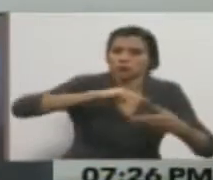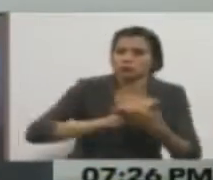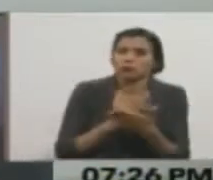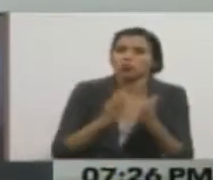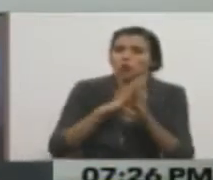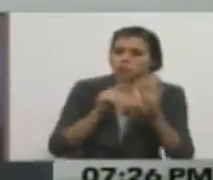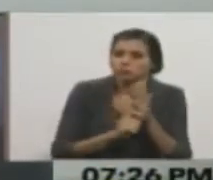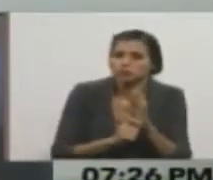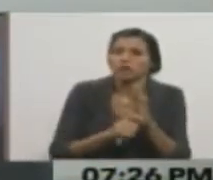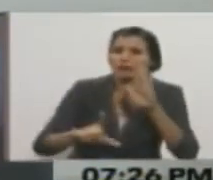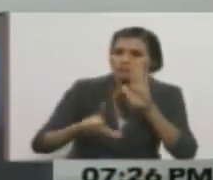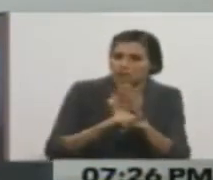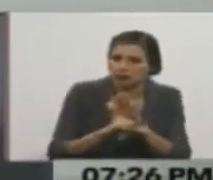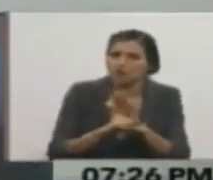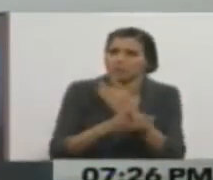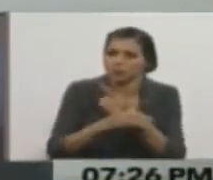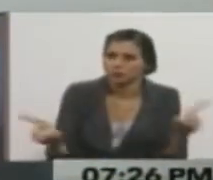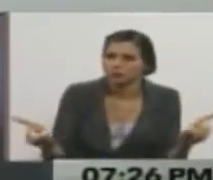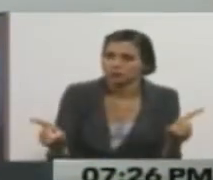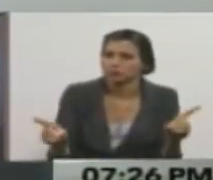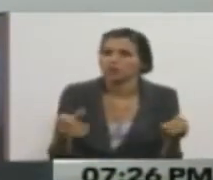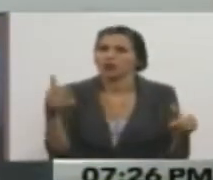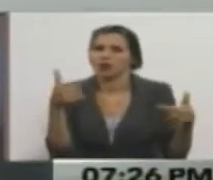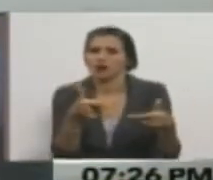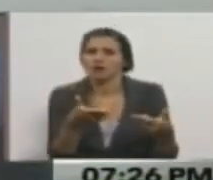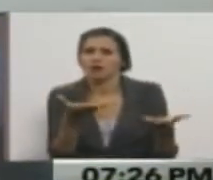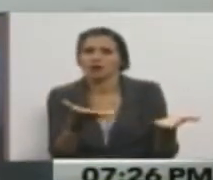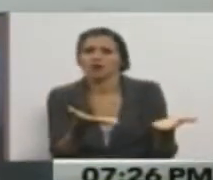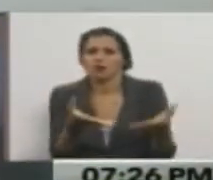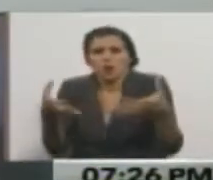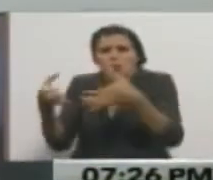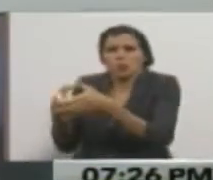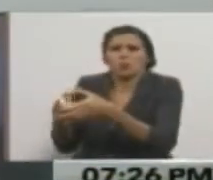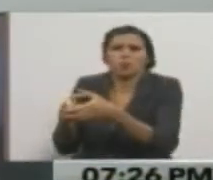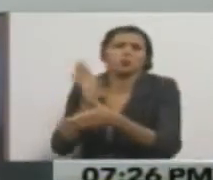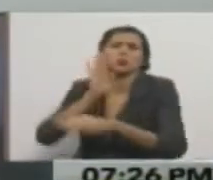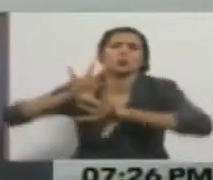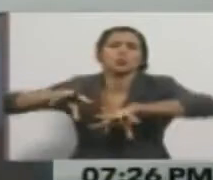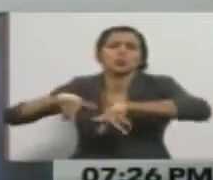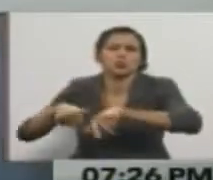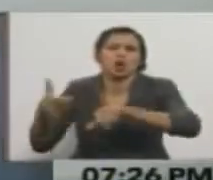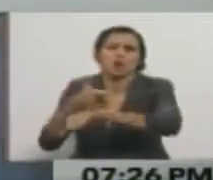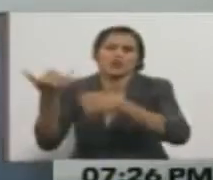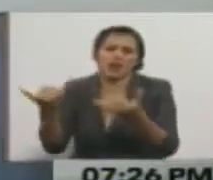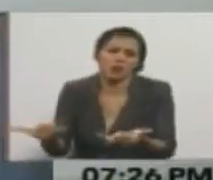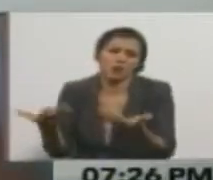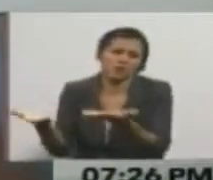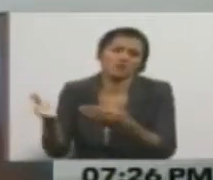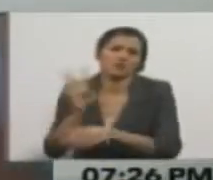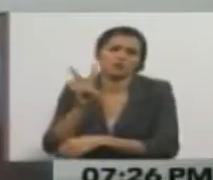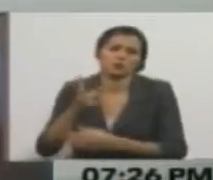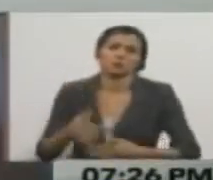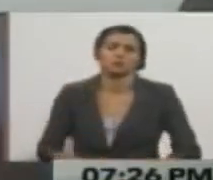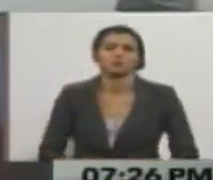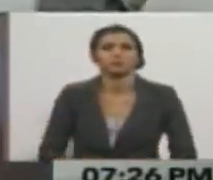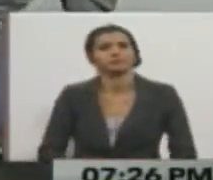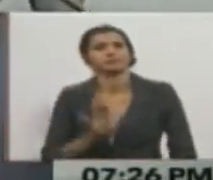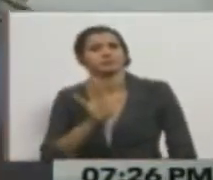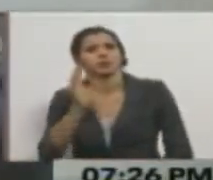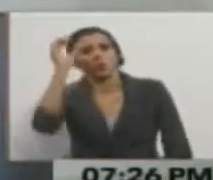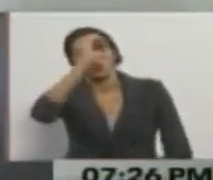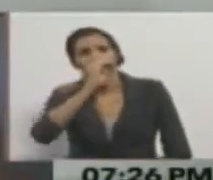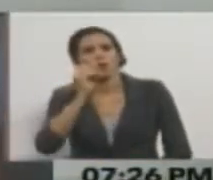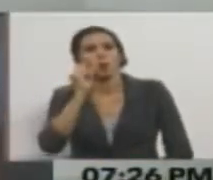y democrático a la cúpula corrupta que desgobierna nuestro país. Bueno, reacciones de